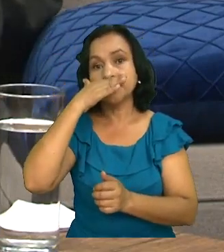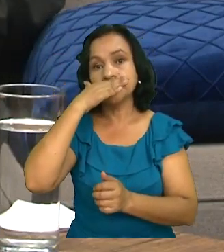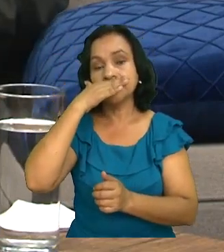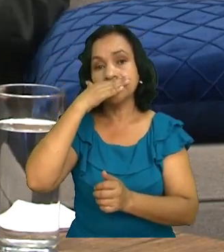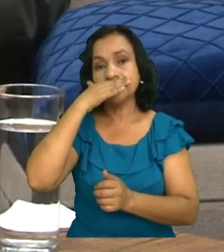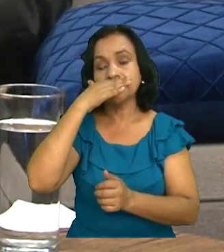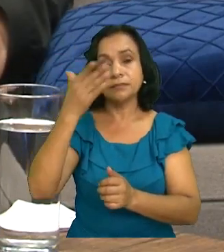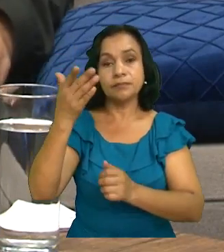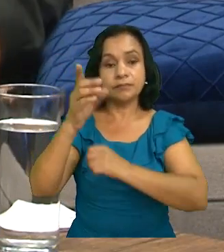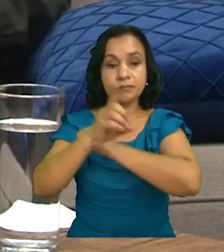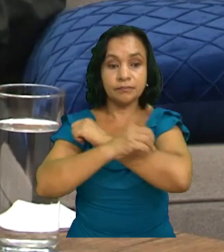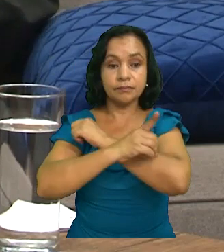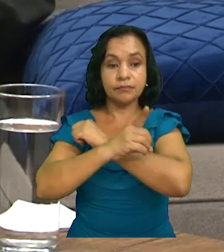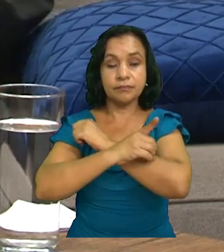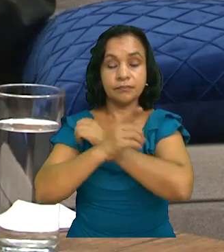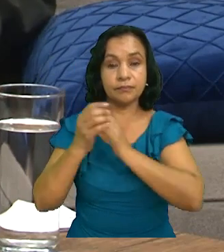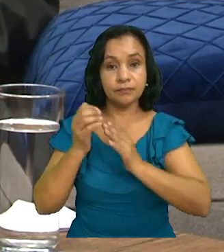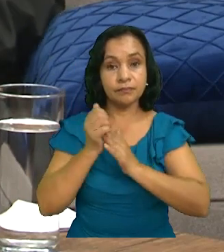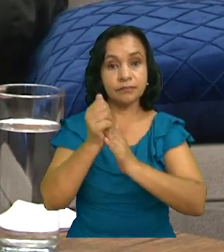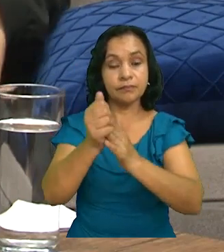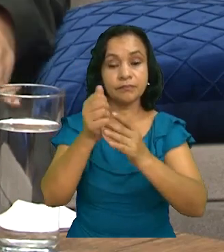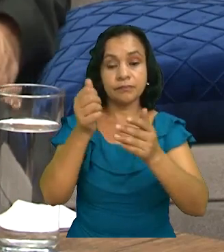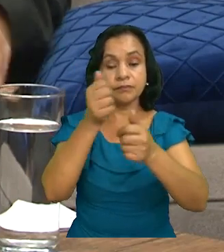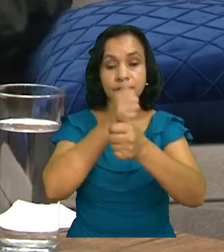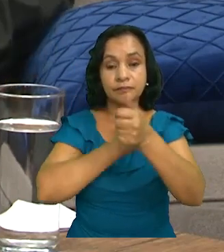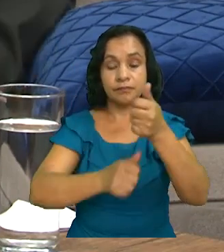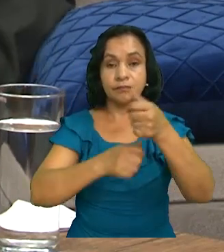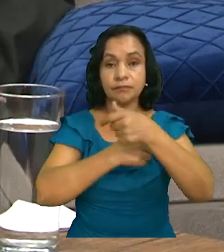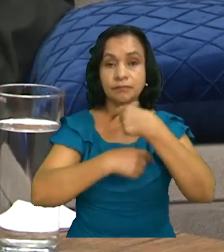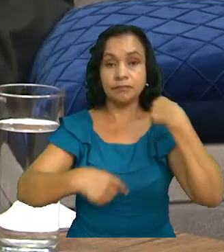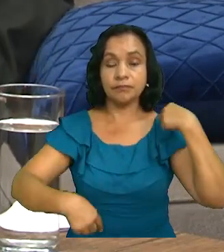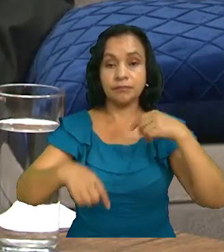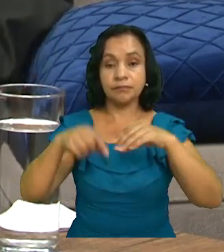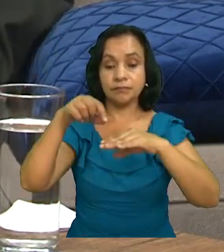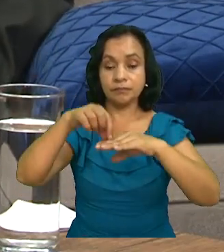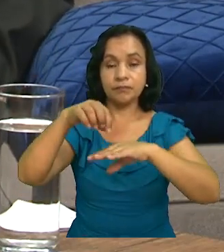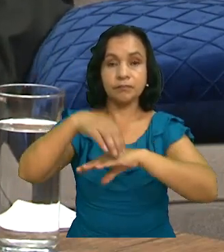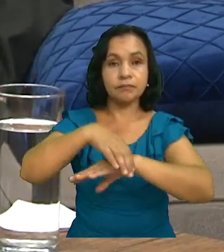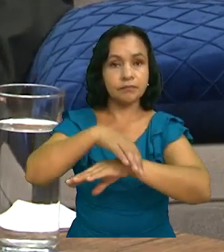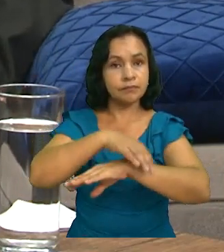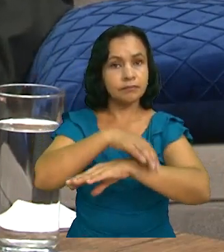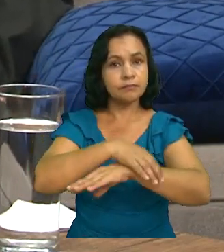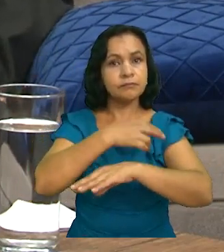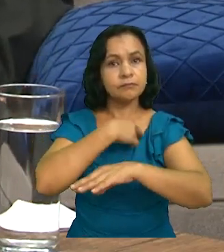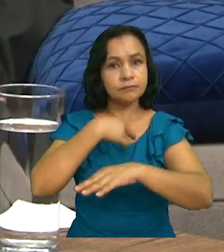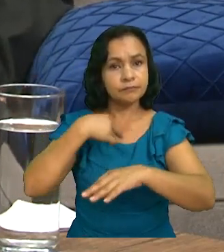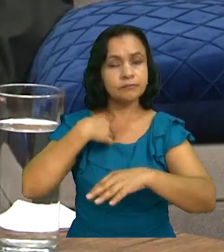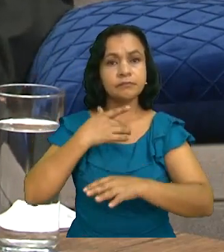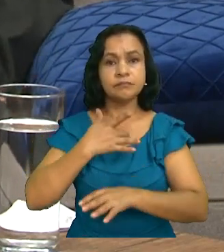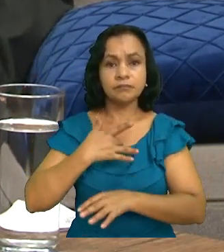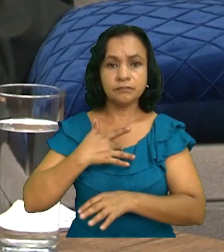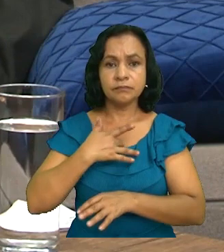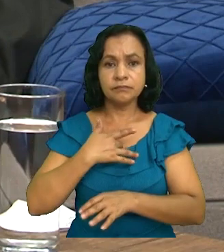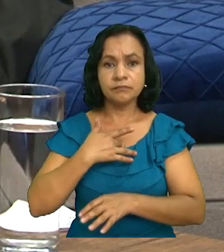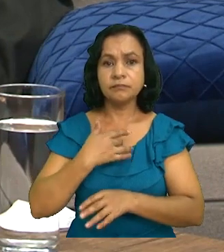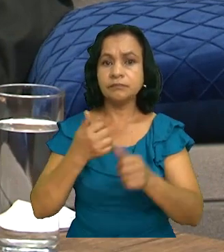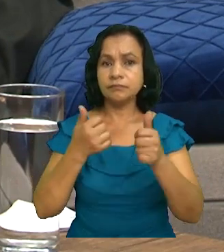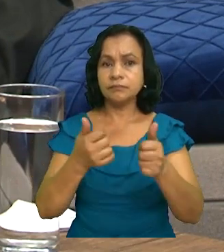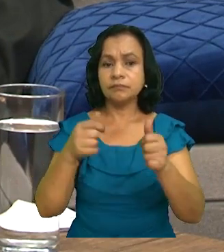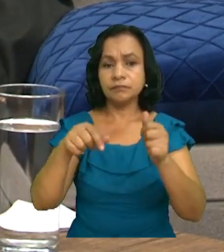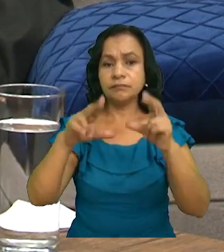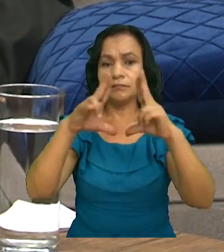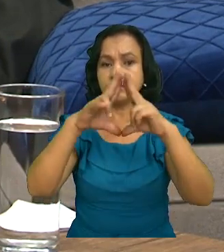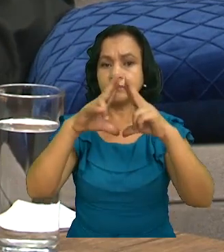nuestro comandante Daniel Ortega y nuestra vicepresidenta Rosario Murillo está haciendo todo lo necesario para que el